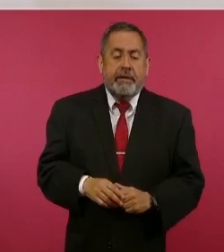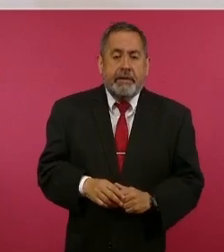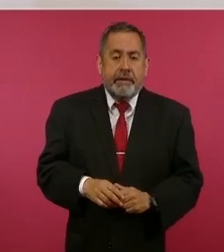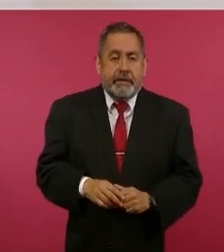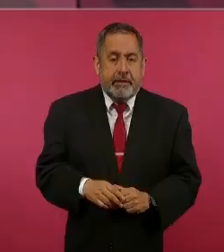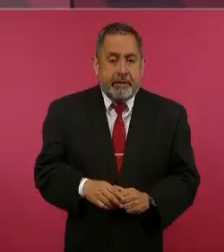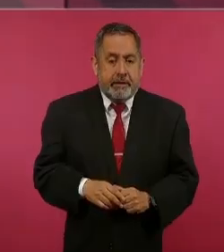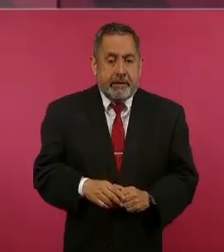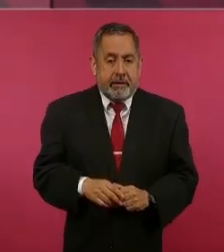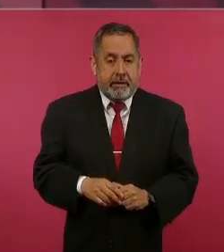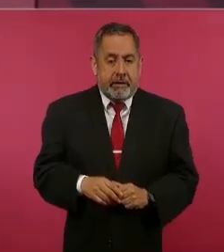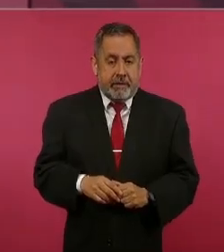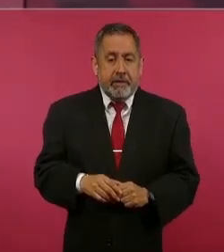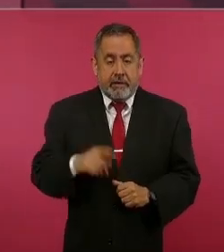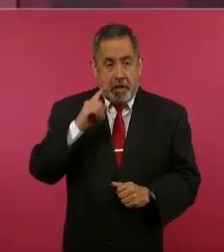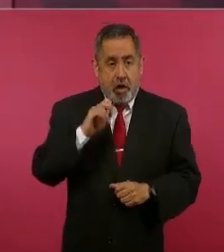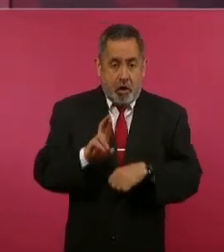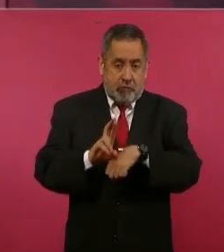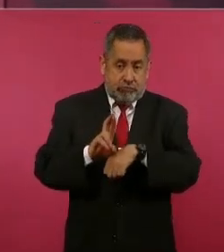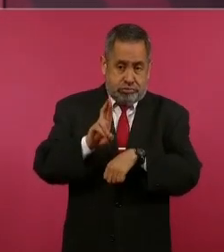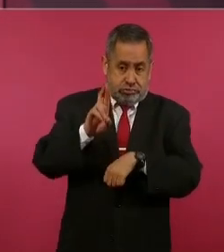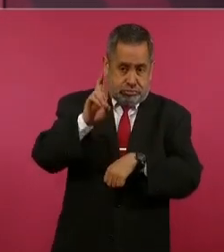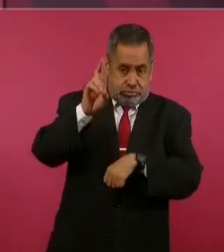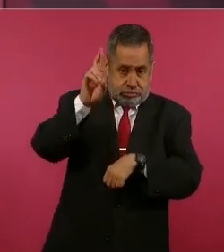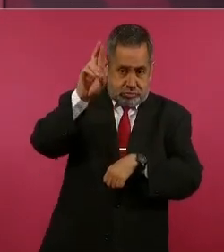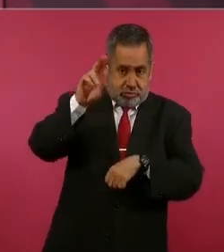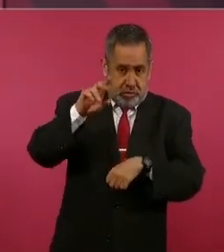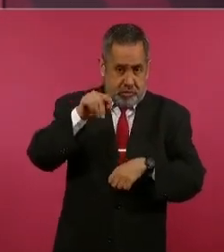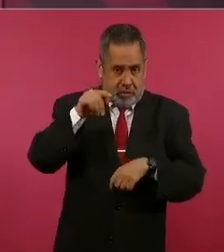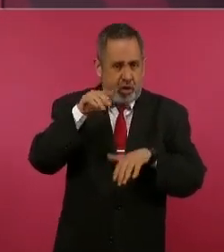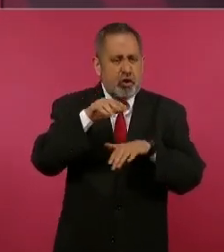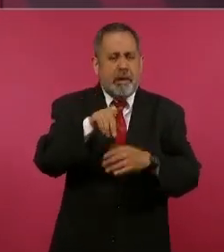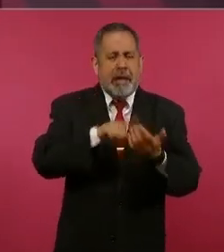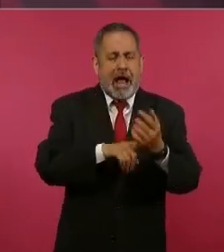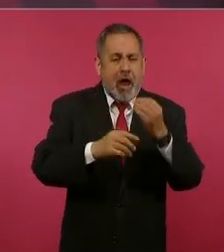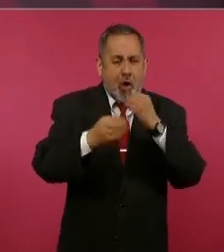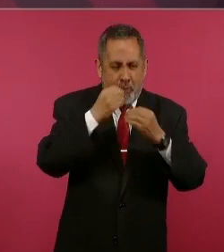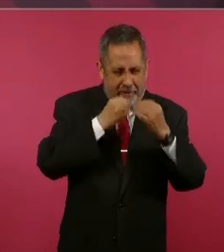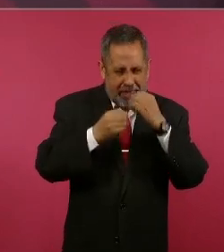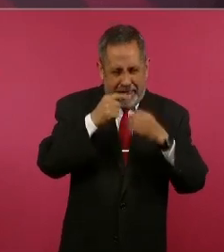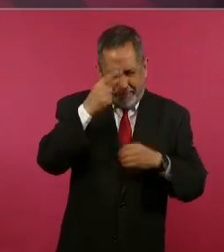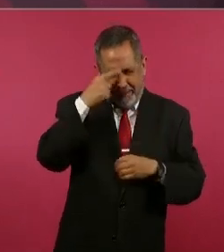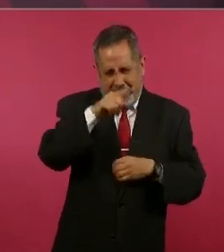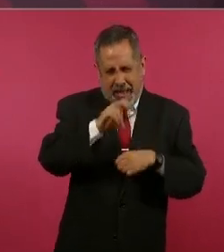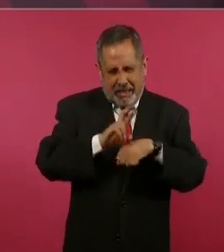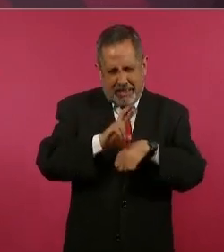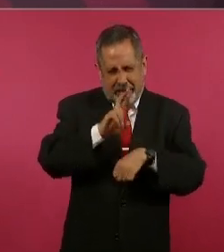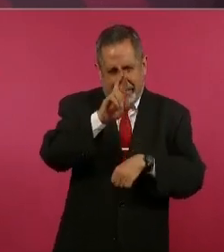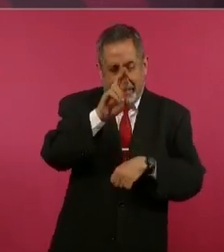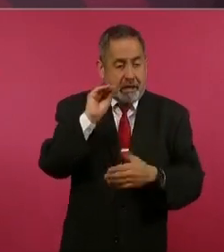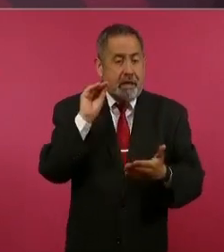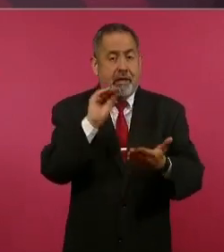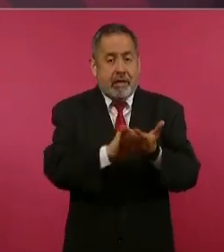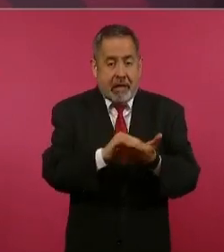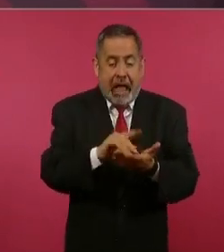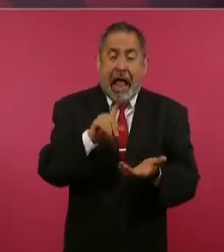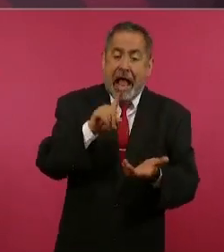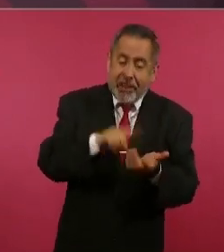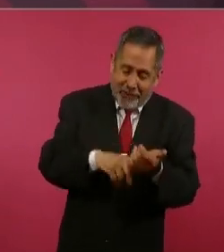en las naves, ya en la alimentación, ya incorporaron la